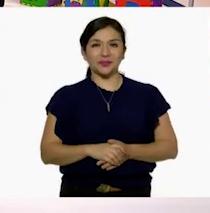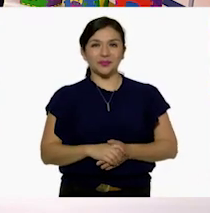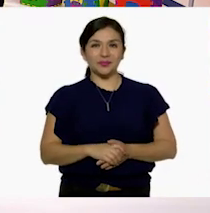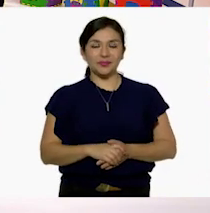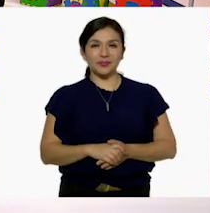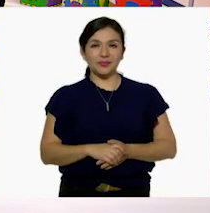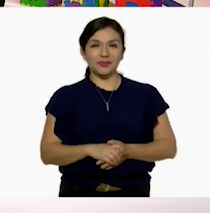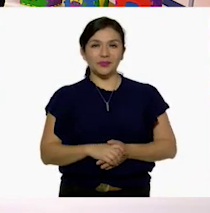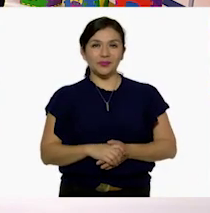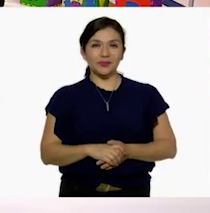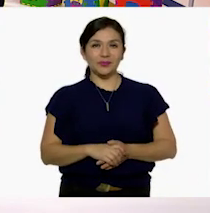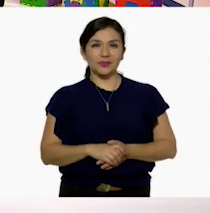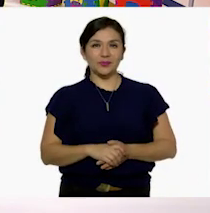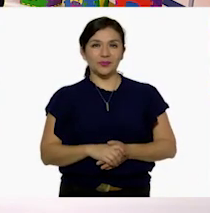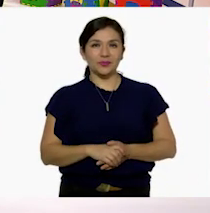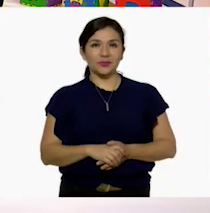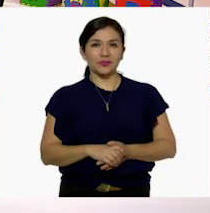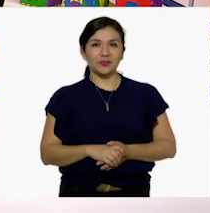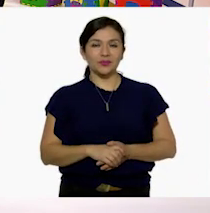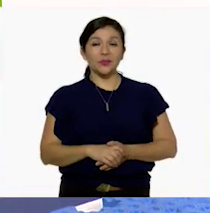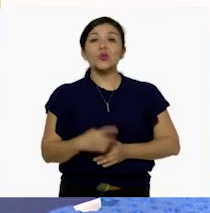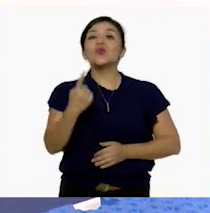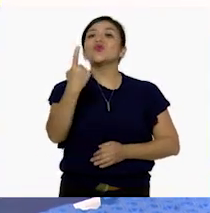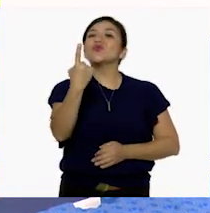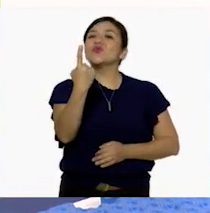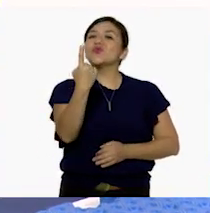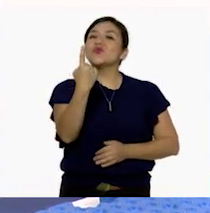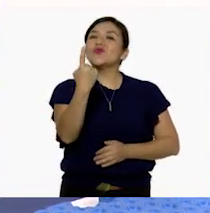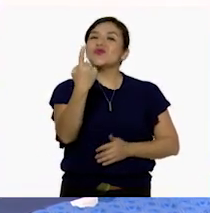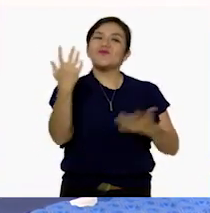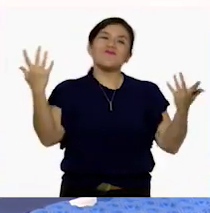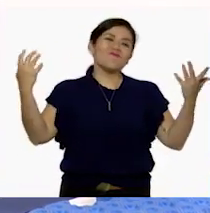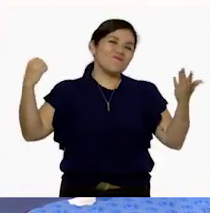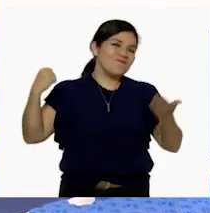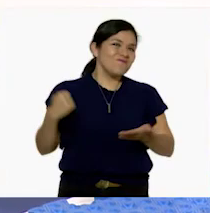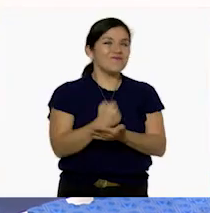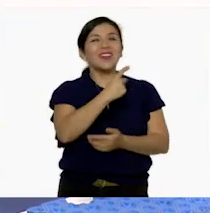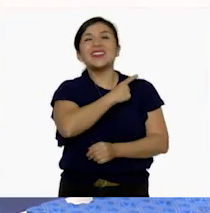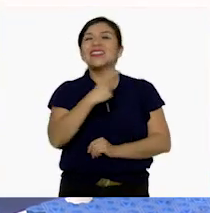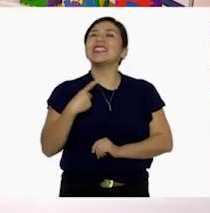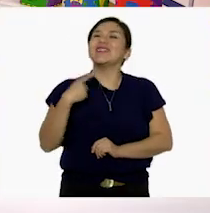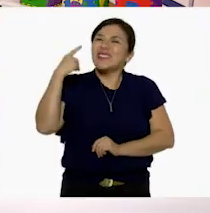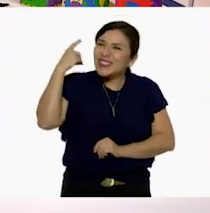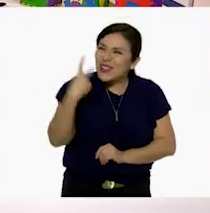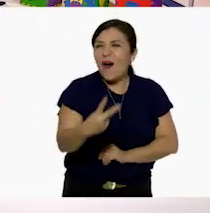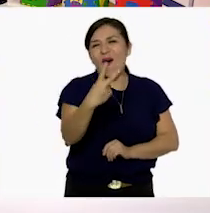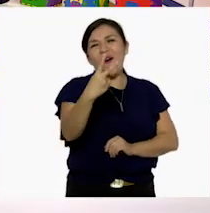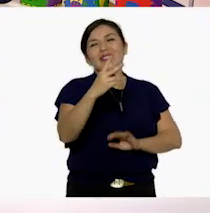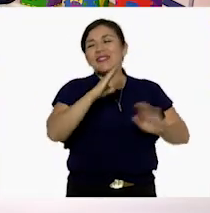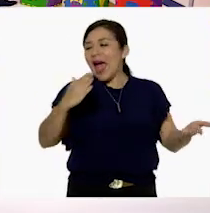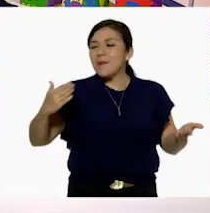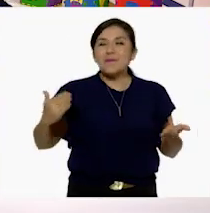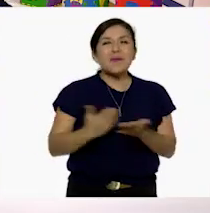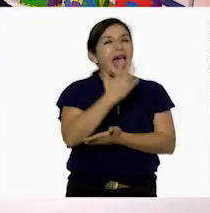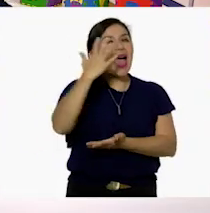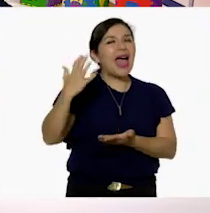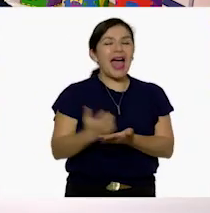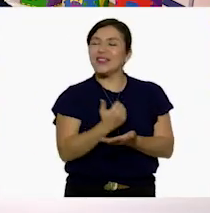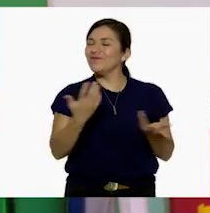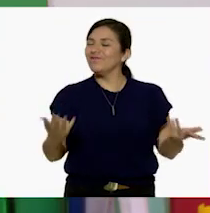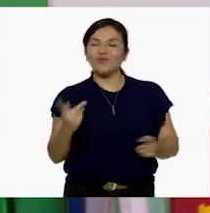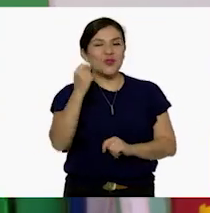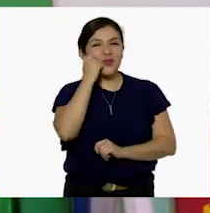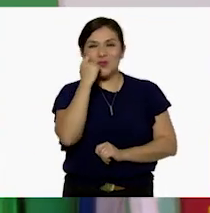una, dos, tres. ¡Ay! ¡Uno! ¡Uy! ¡No! ¡Tenían que haber sido dos! ¡Y ya ganábamos! ¿Avanzamos